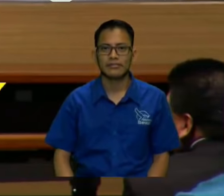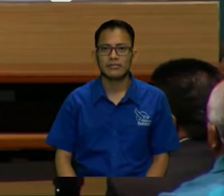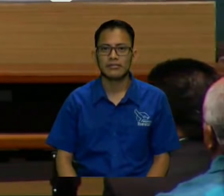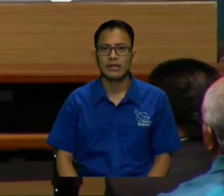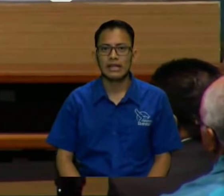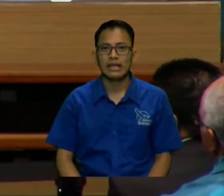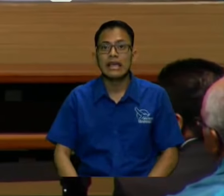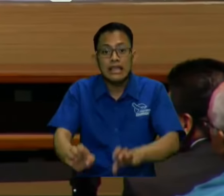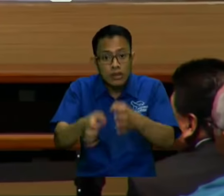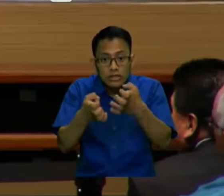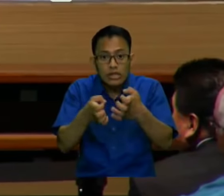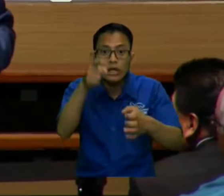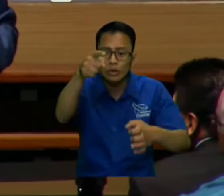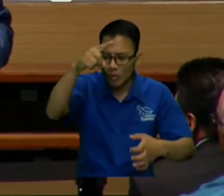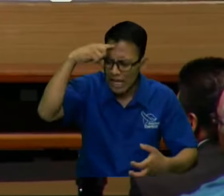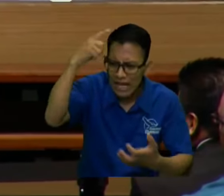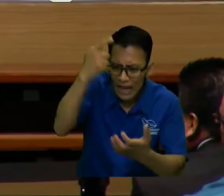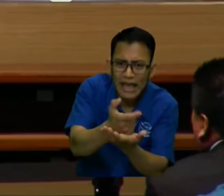Entonces, lo que tú creas